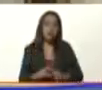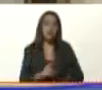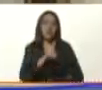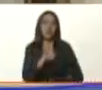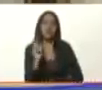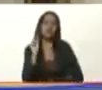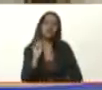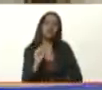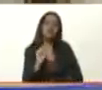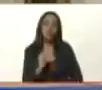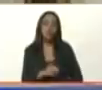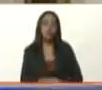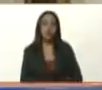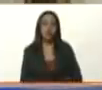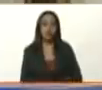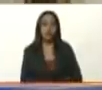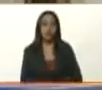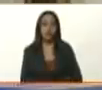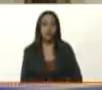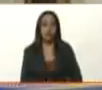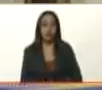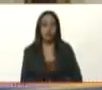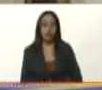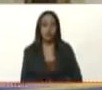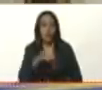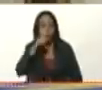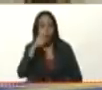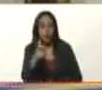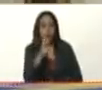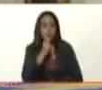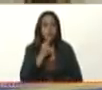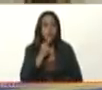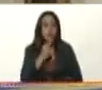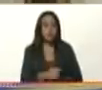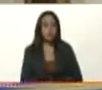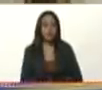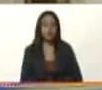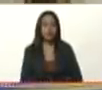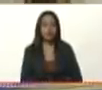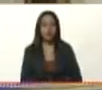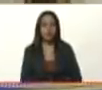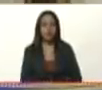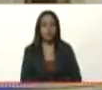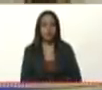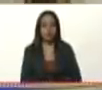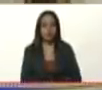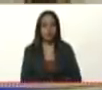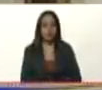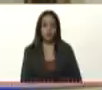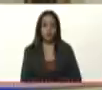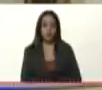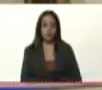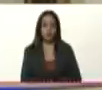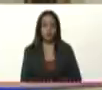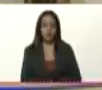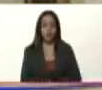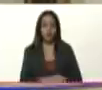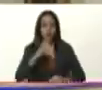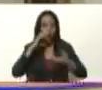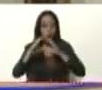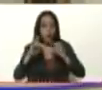10 minutos. Hoy está de guardia, padrino. Reverol le entrega. Bueno,